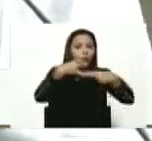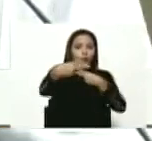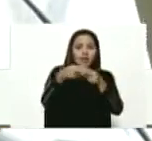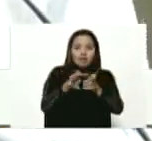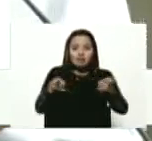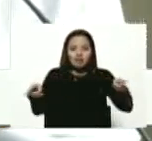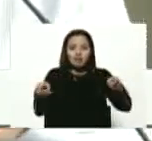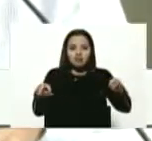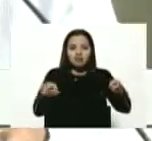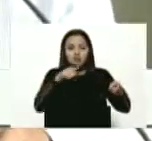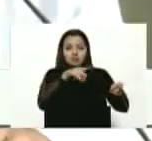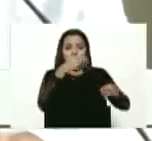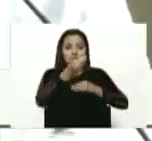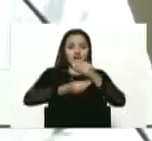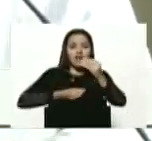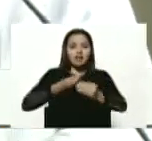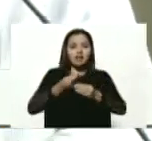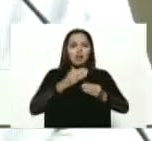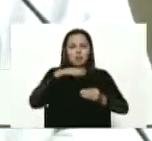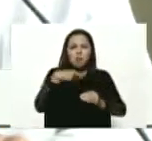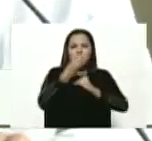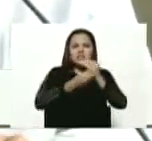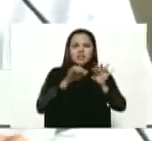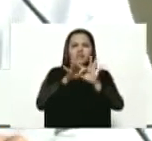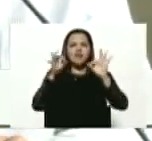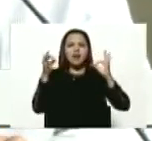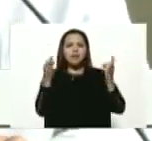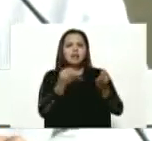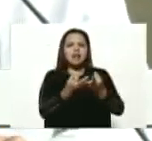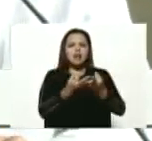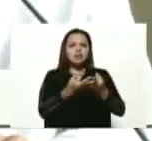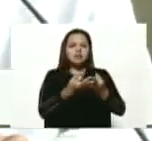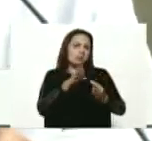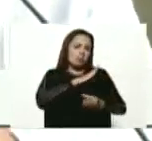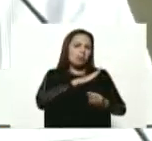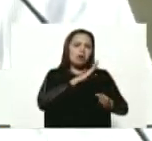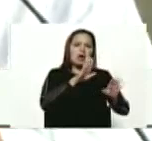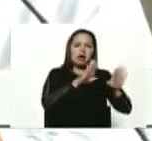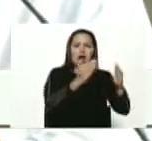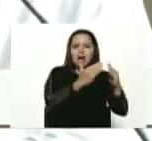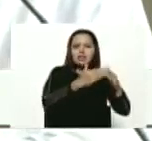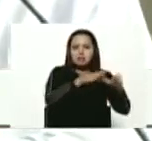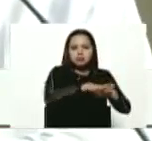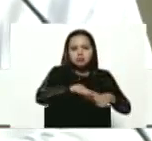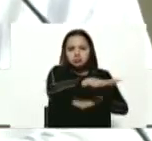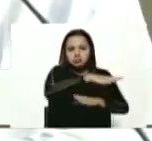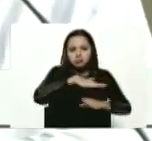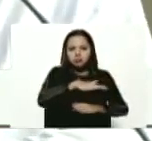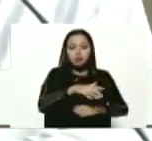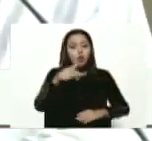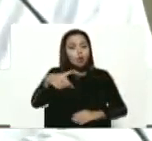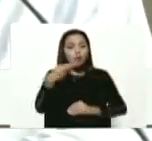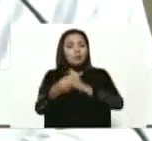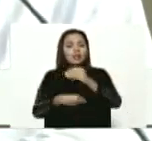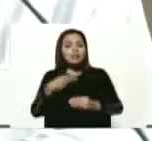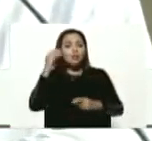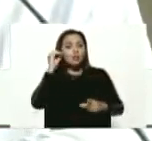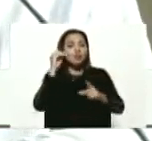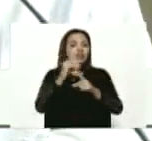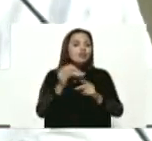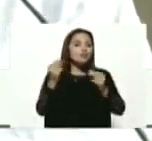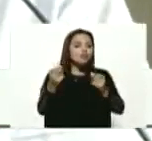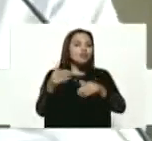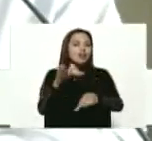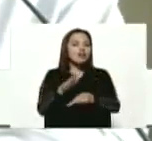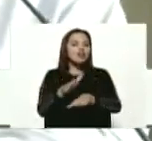se hiciera, que eso lo puede hacer una familia en su patio. Y hoy vamos a lanzar un reto con la compañera Gracie Barrio, de lo que usted